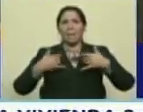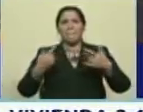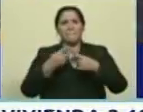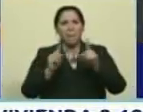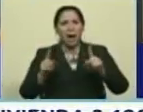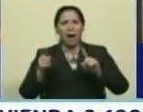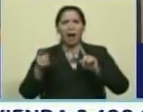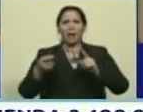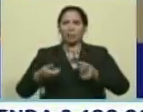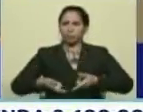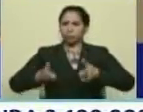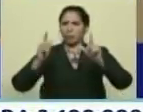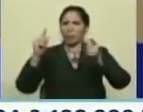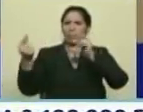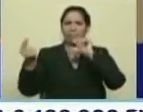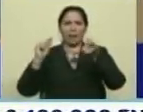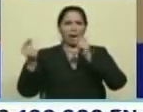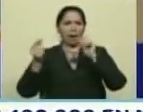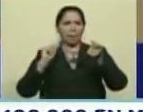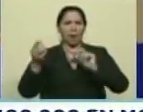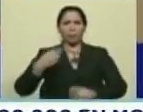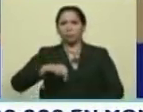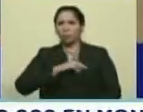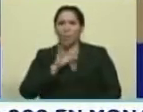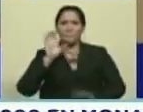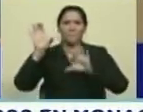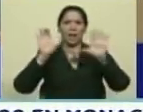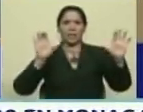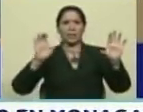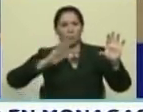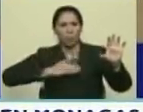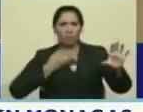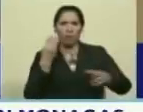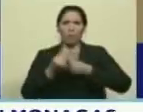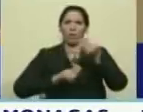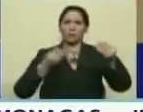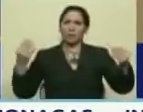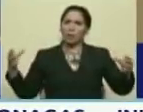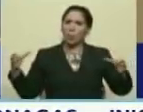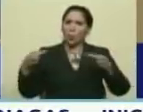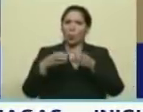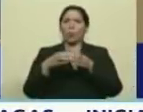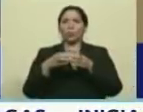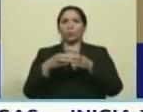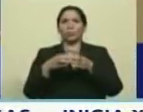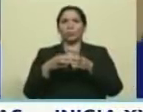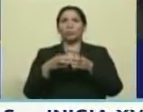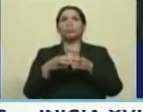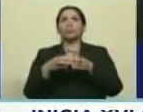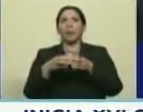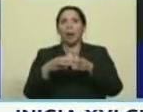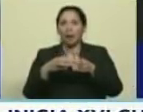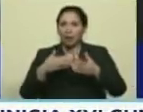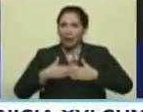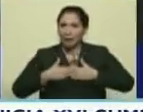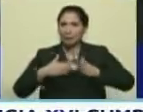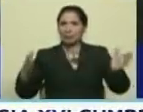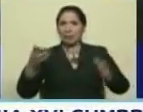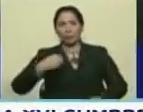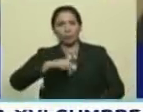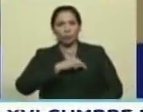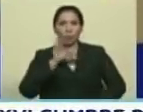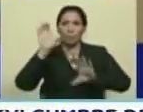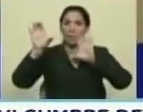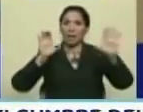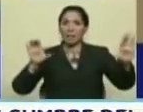nuestros países y lo que podíamos hacer juntos para garantizar que nos convirtiésemos en países